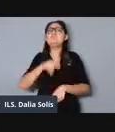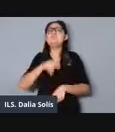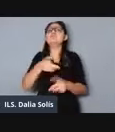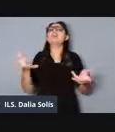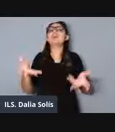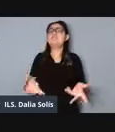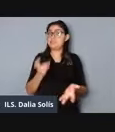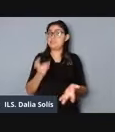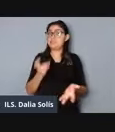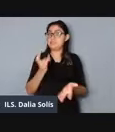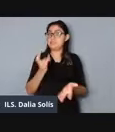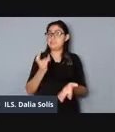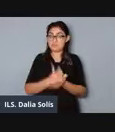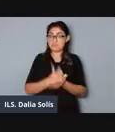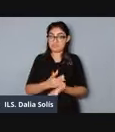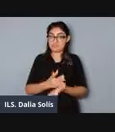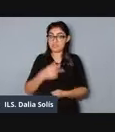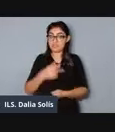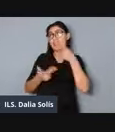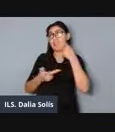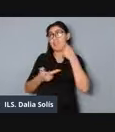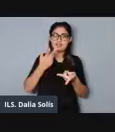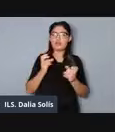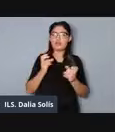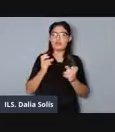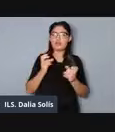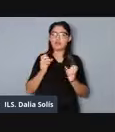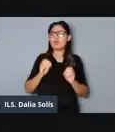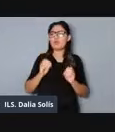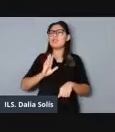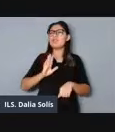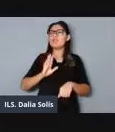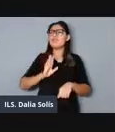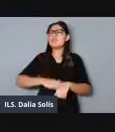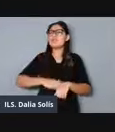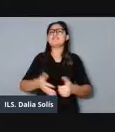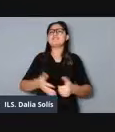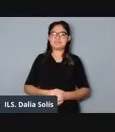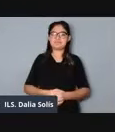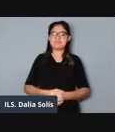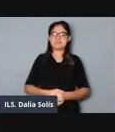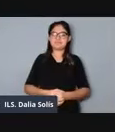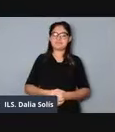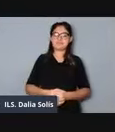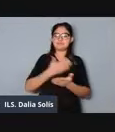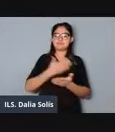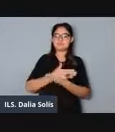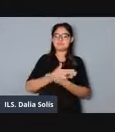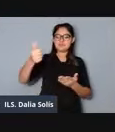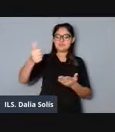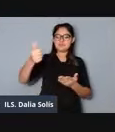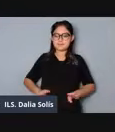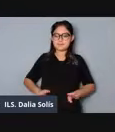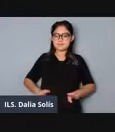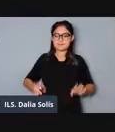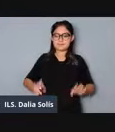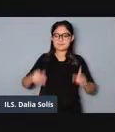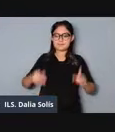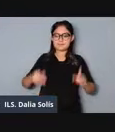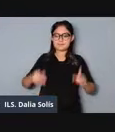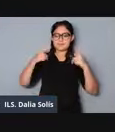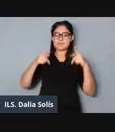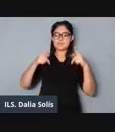es, otro perfil es que, bueno, estas alteraciones de la culpabilidad son